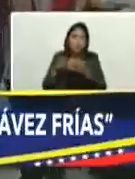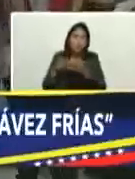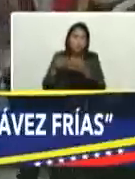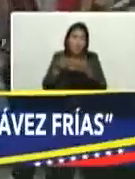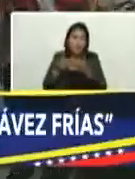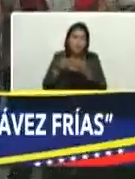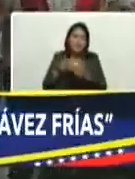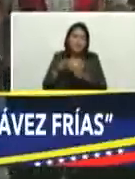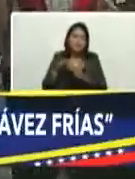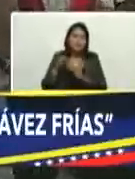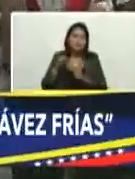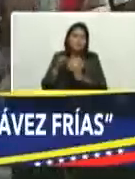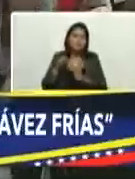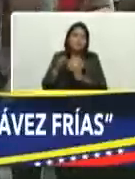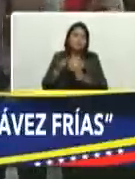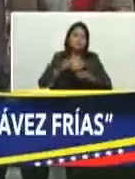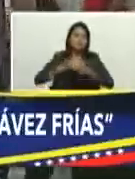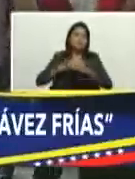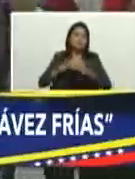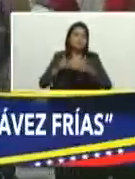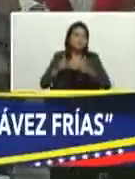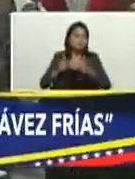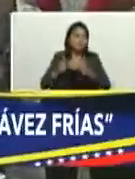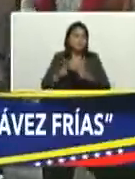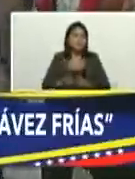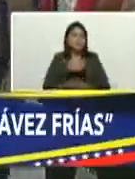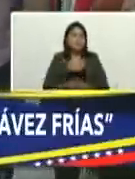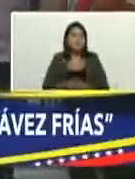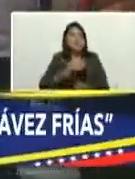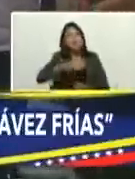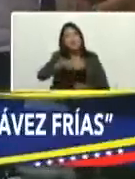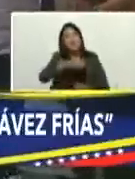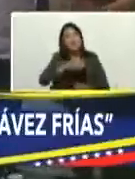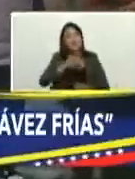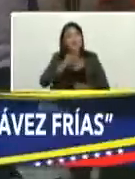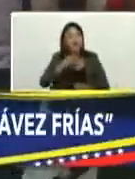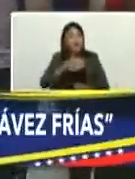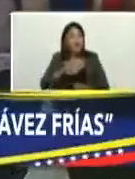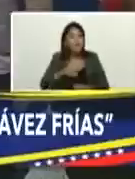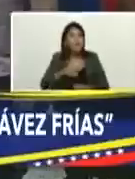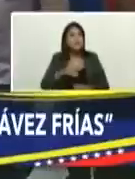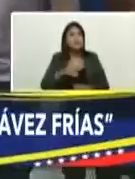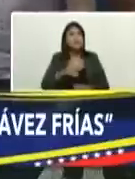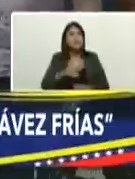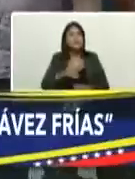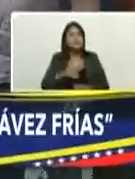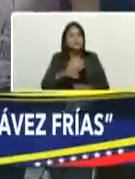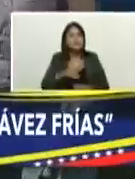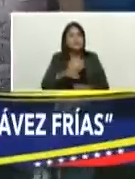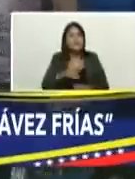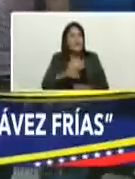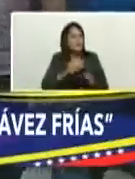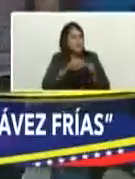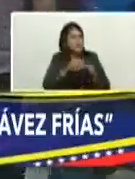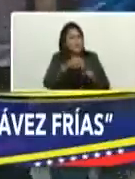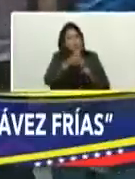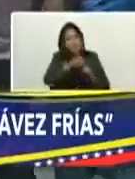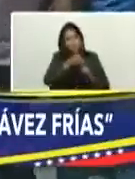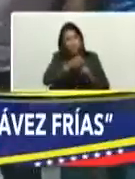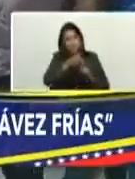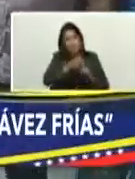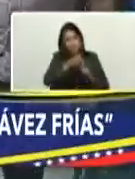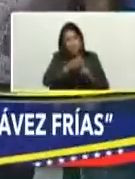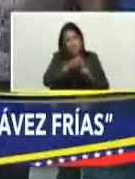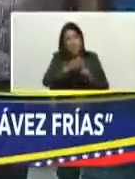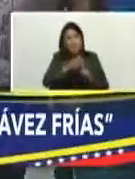institución va a ser para el desarrollo de esta juventud gloriosa y patriota que va a seguir rodilla en tierra luchando por nuestro